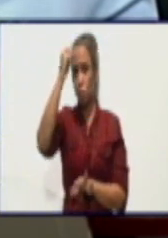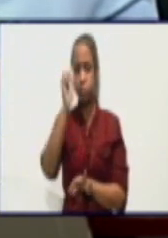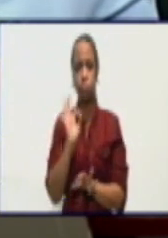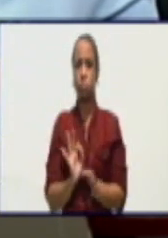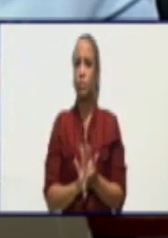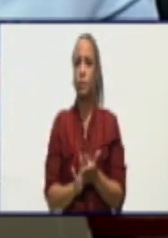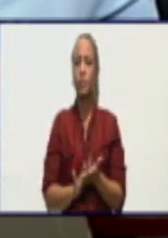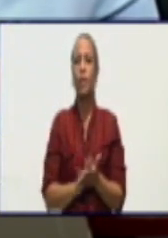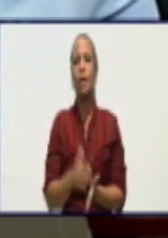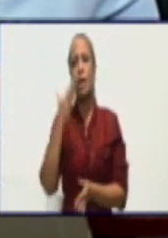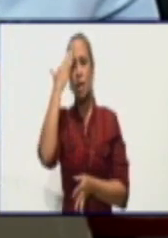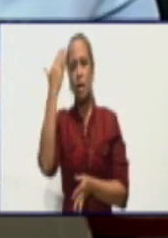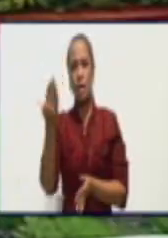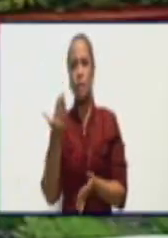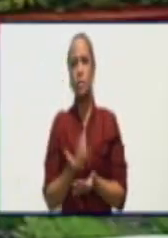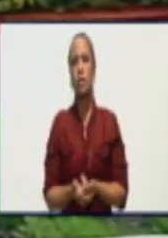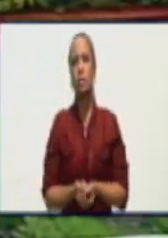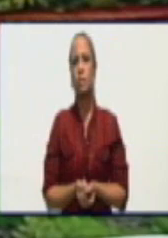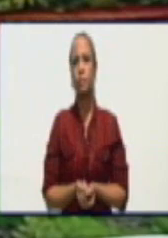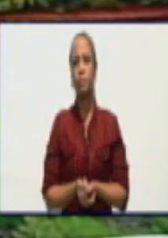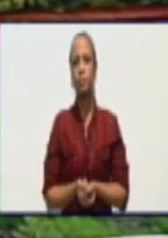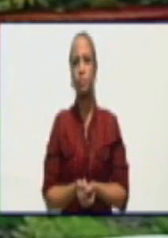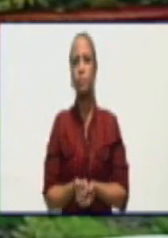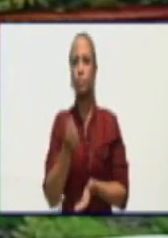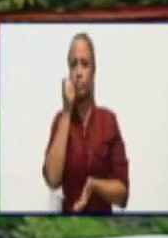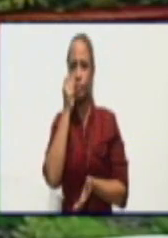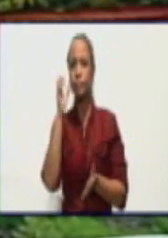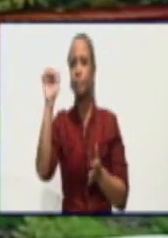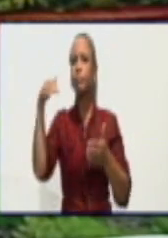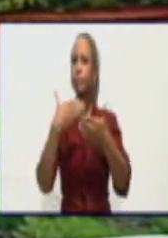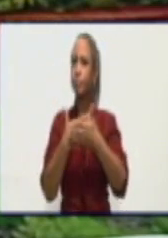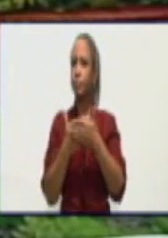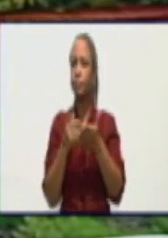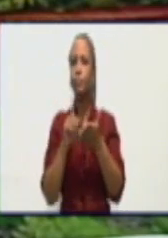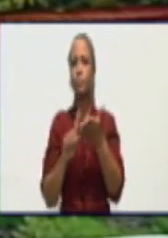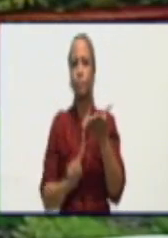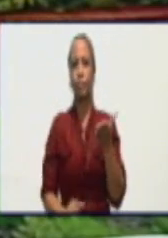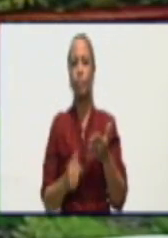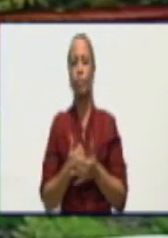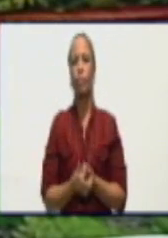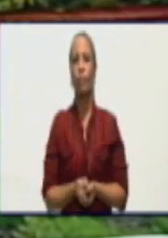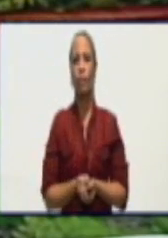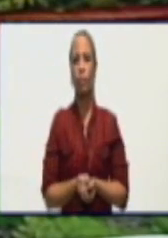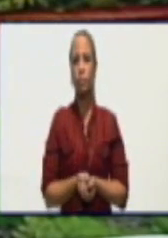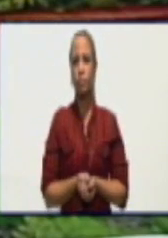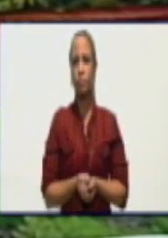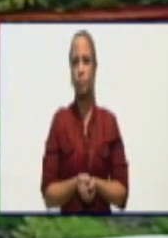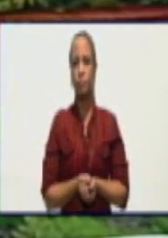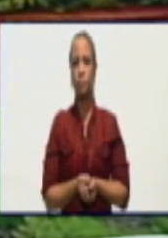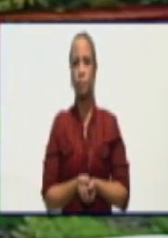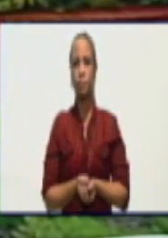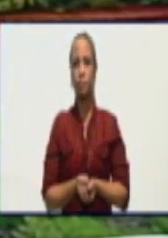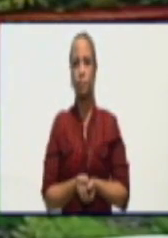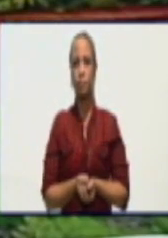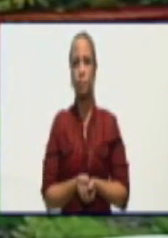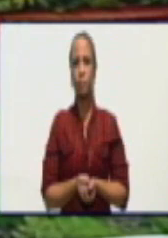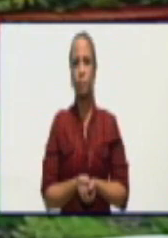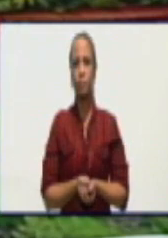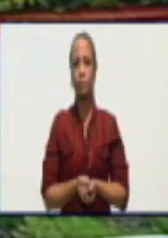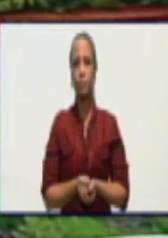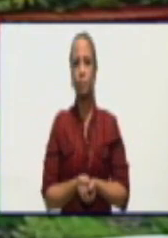generación. Gracias al ingeniero Daniel Solís, especialista en desarrollo de la dirección técnica en la empresa eléctrica